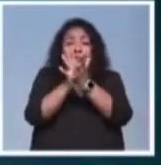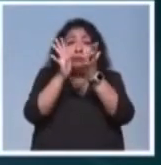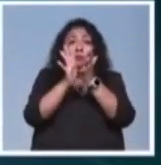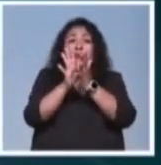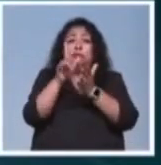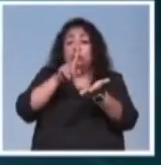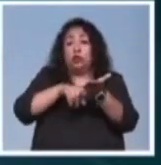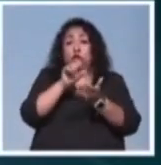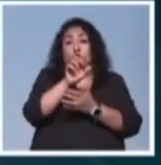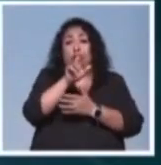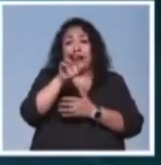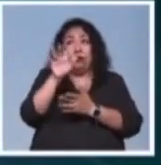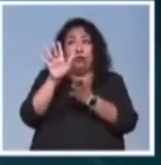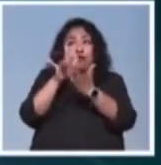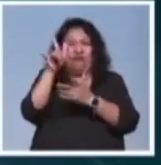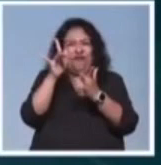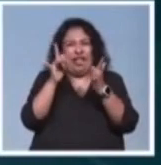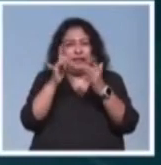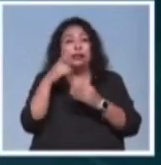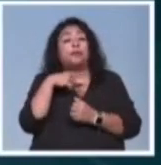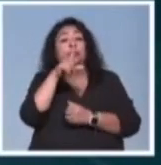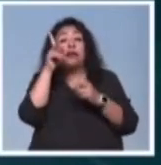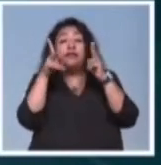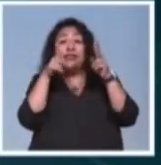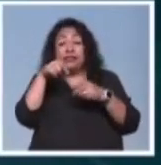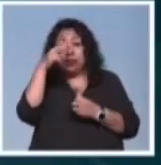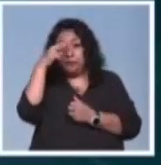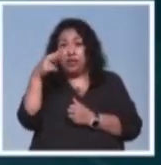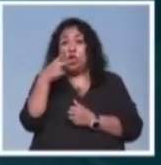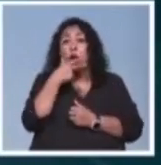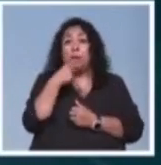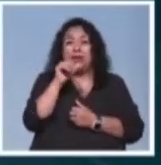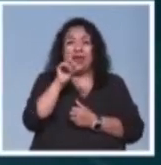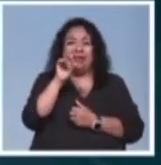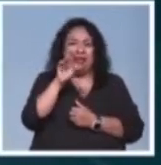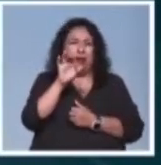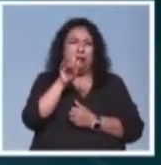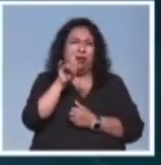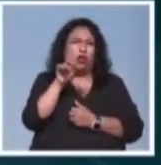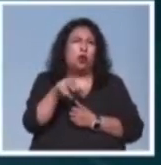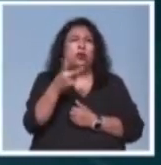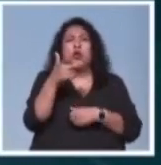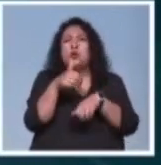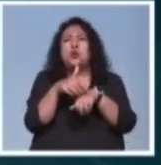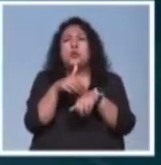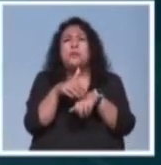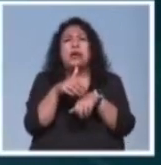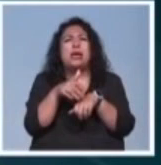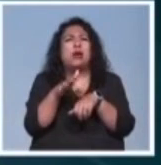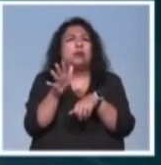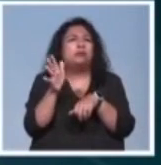de albergar al surrealismo francés. Después de visitar México, André Breton, en uno de los números